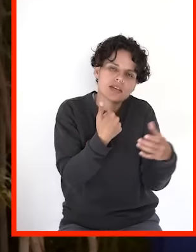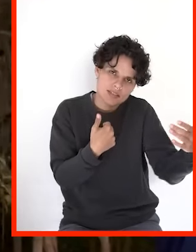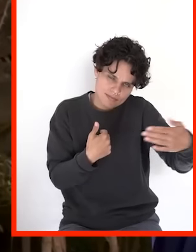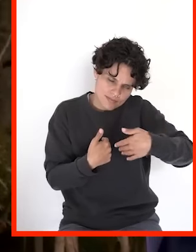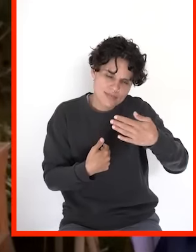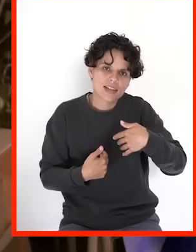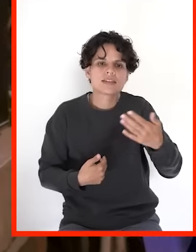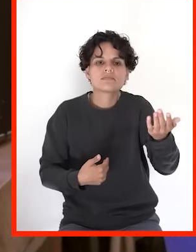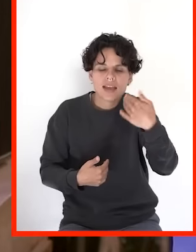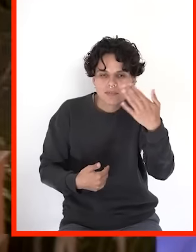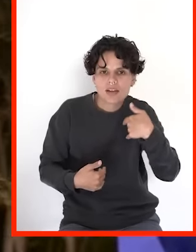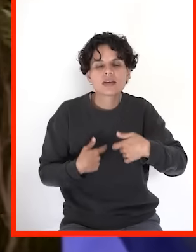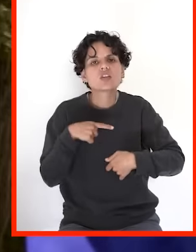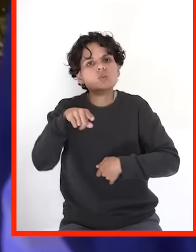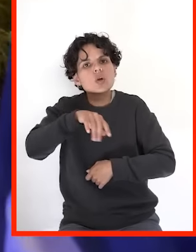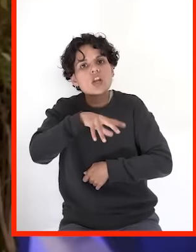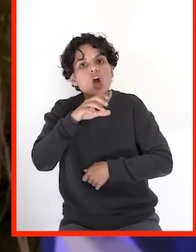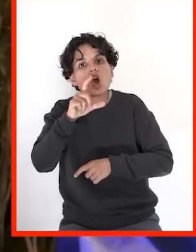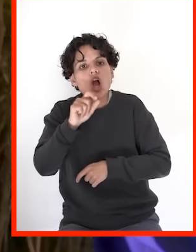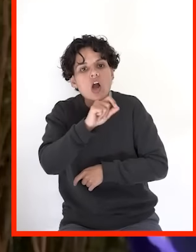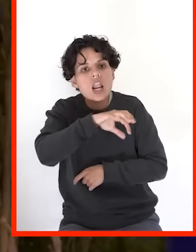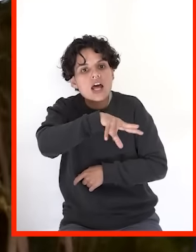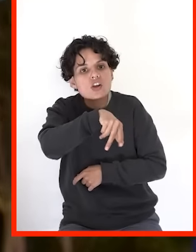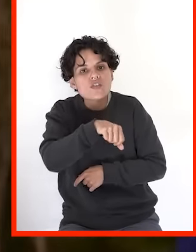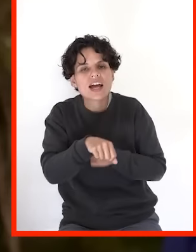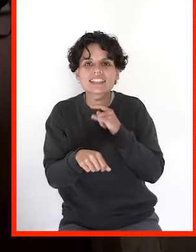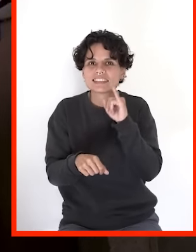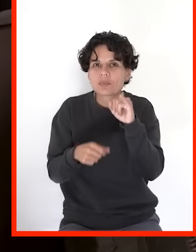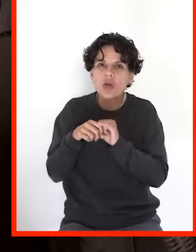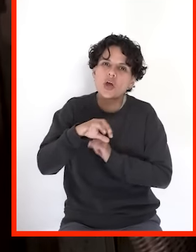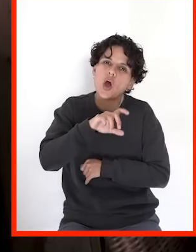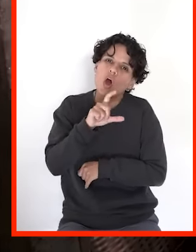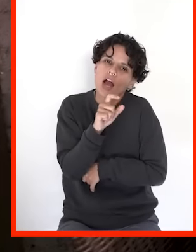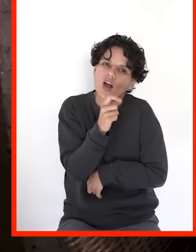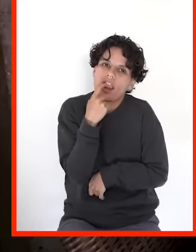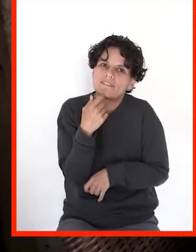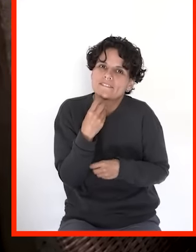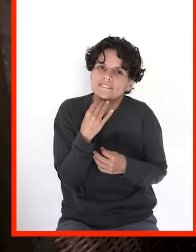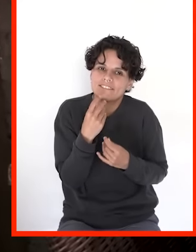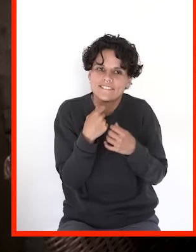ven. ¿Te está robando la Coca-Cola? Sí, es que Coca-Cola, entonces. Sí, Rulito.